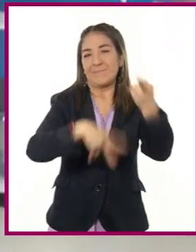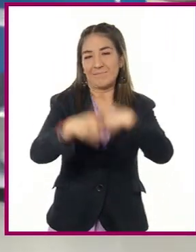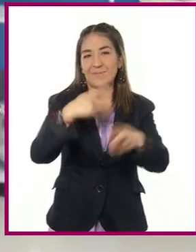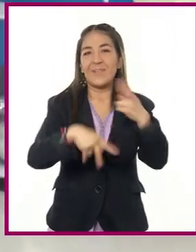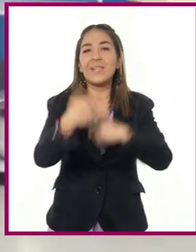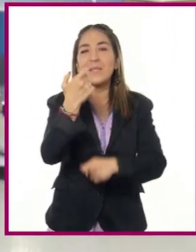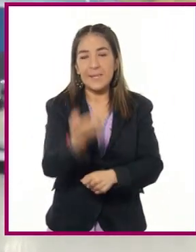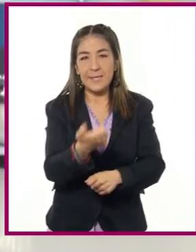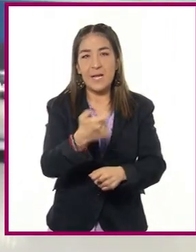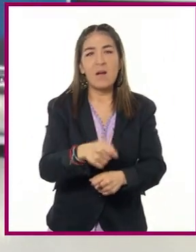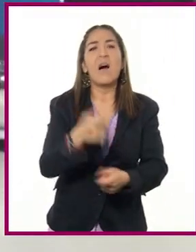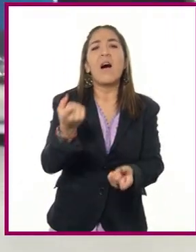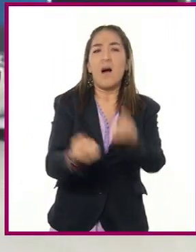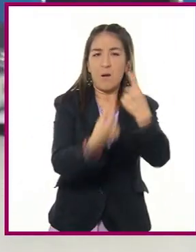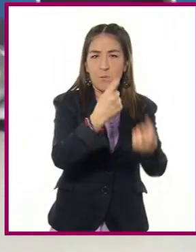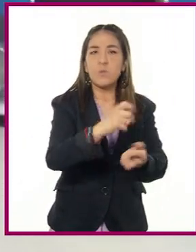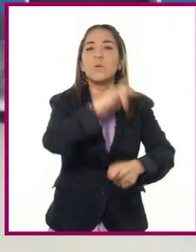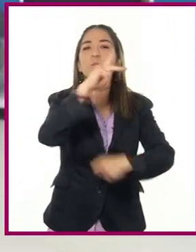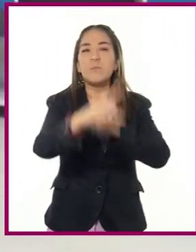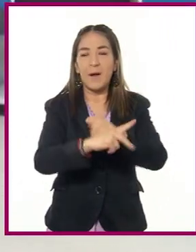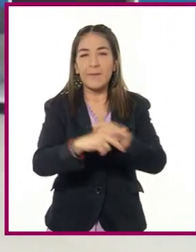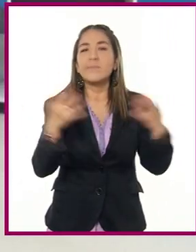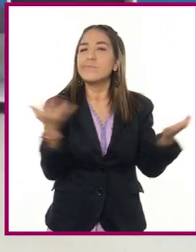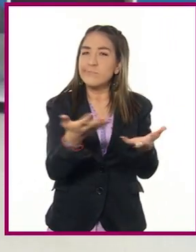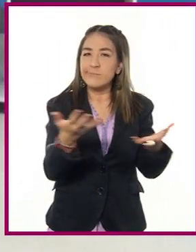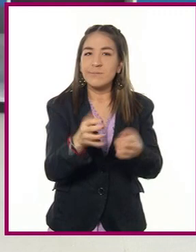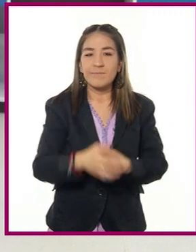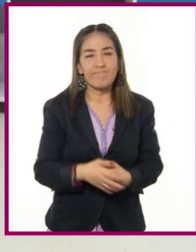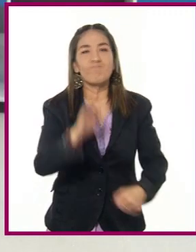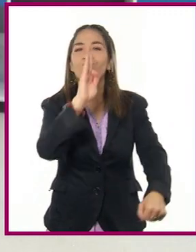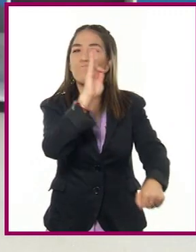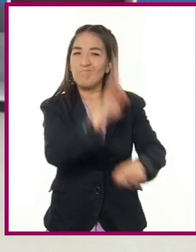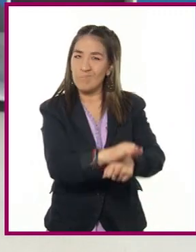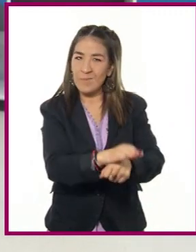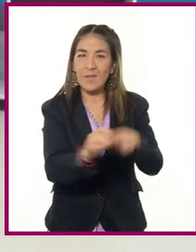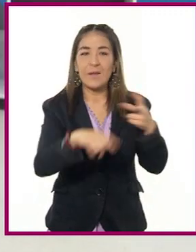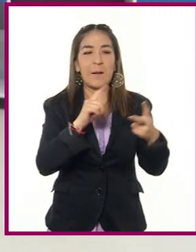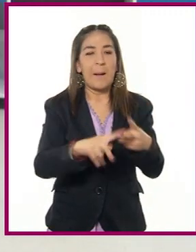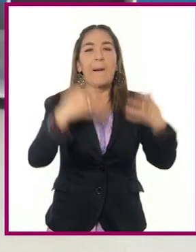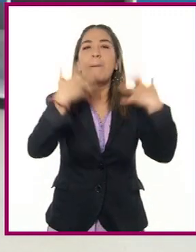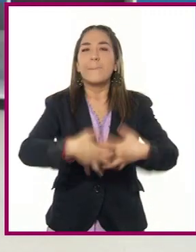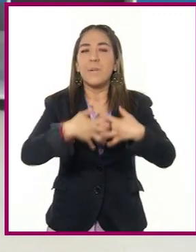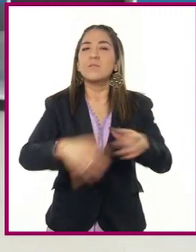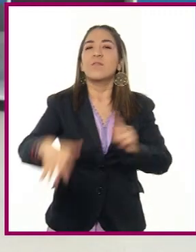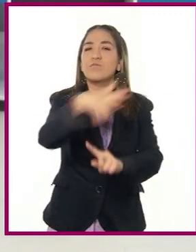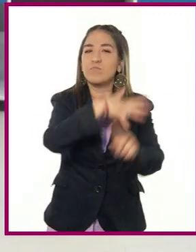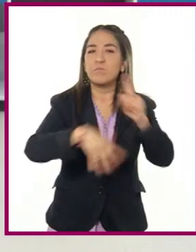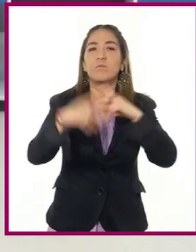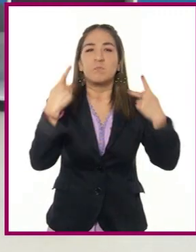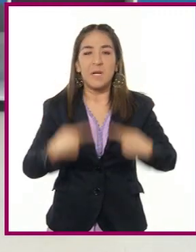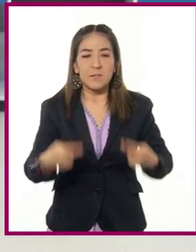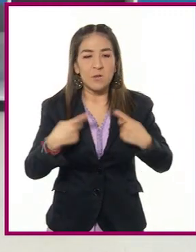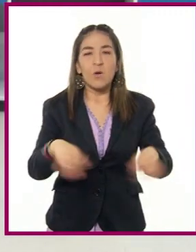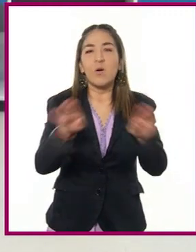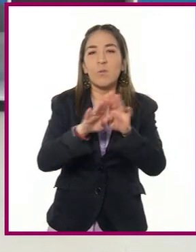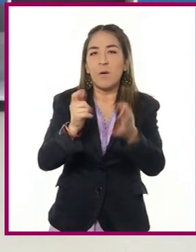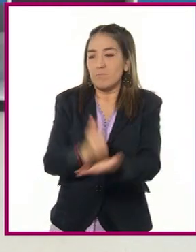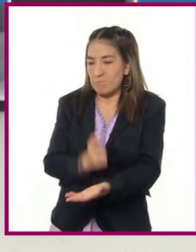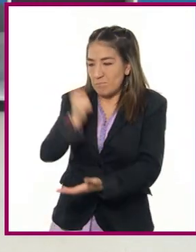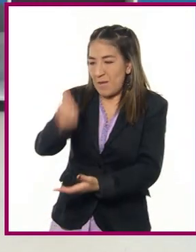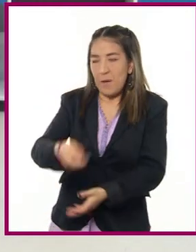En muchos países se aplicaron medidas como proteccionismo, empresas públicas, inversión en